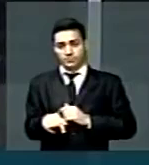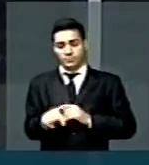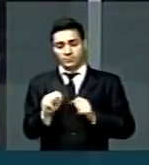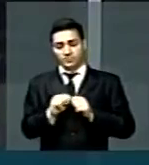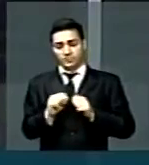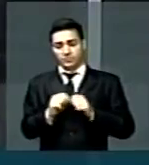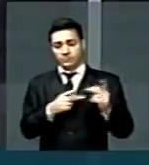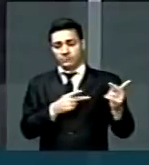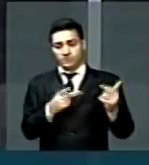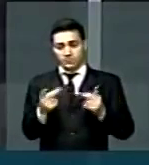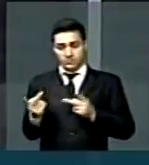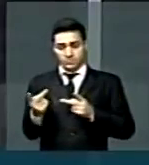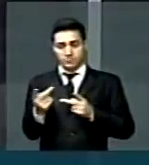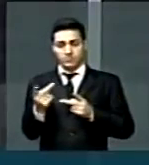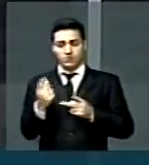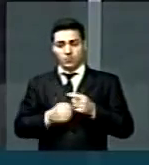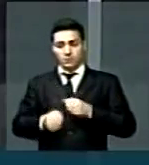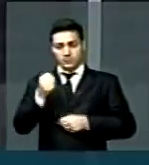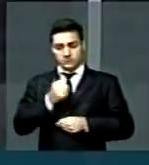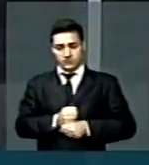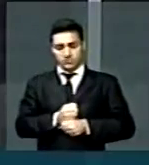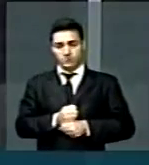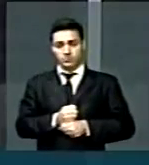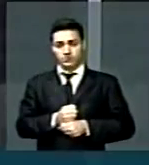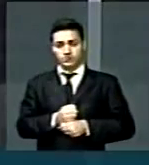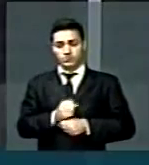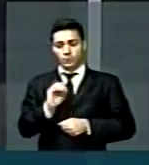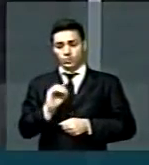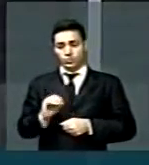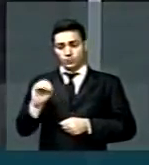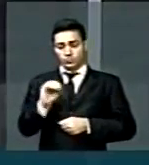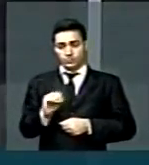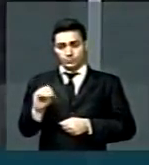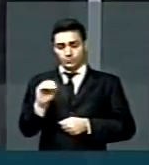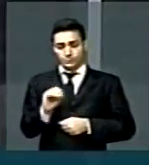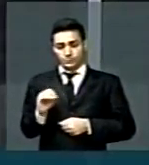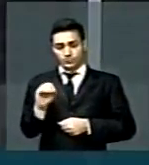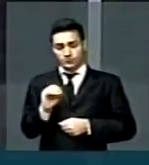visita, el año pasado, en octubre,